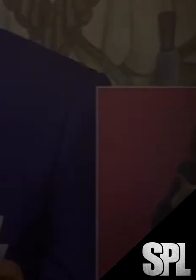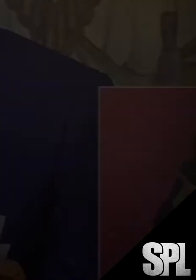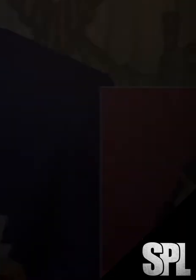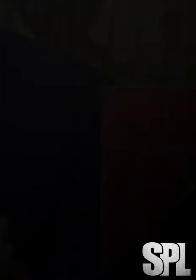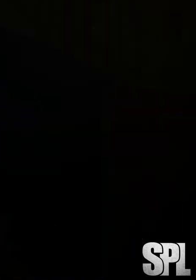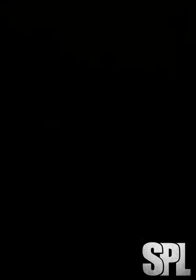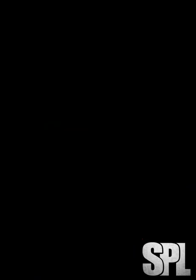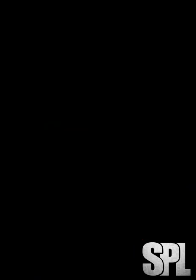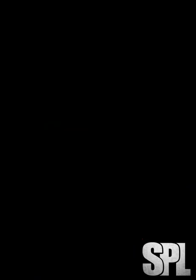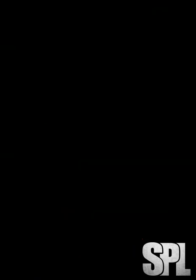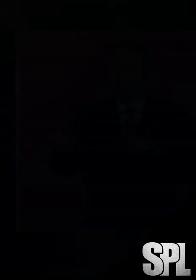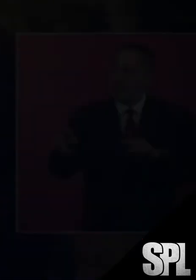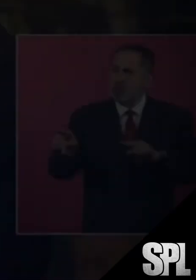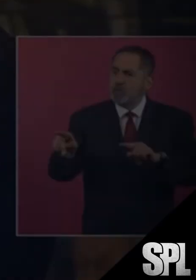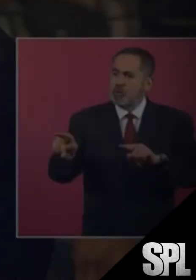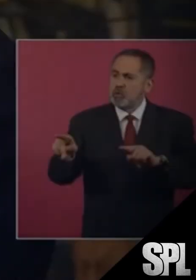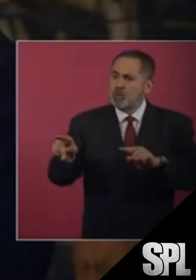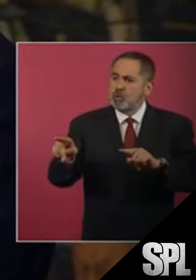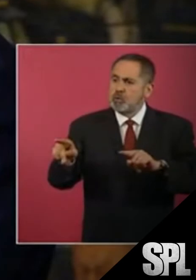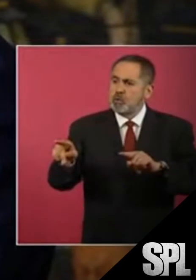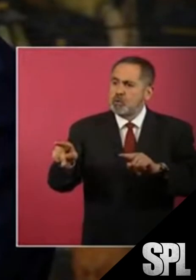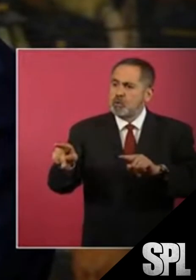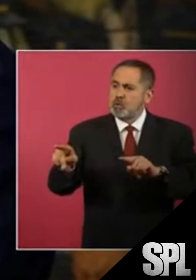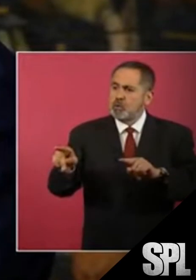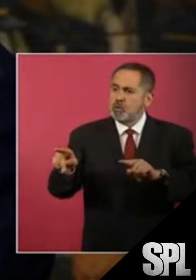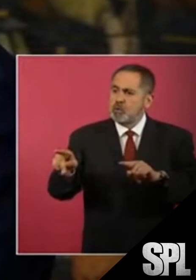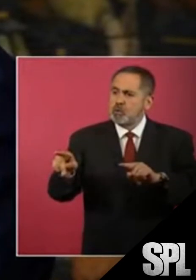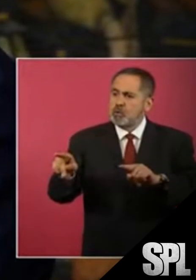al 14% y el salario real prometido de